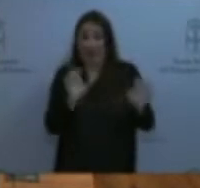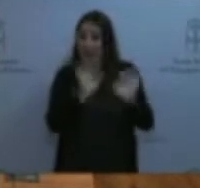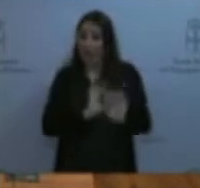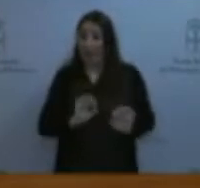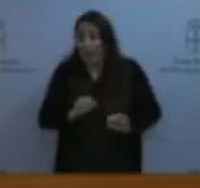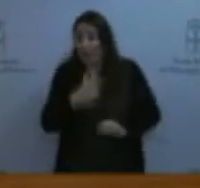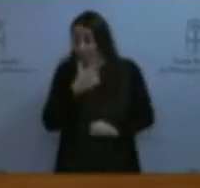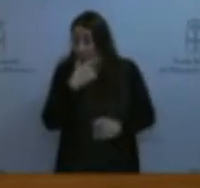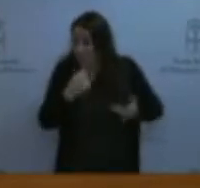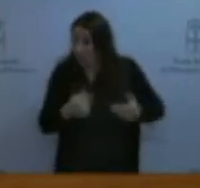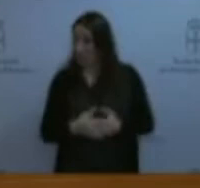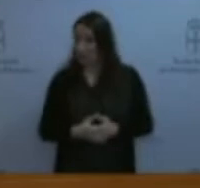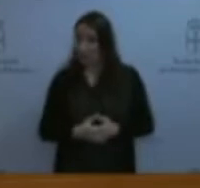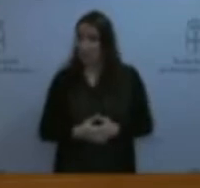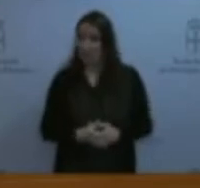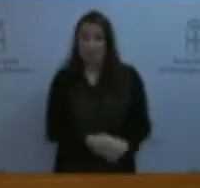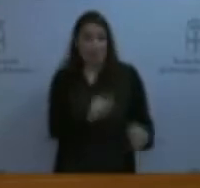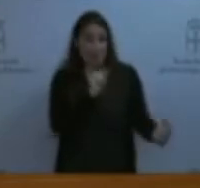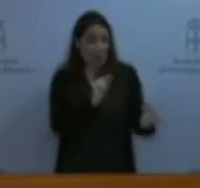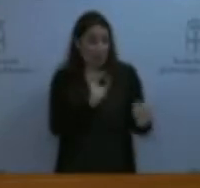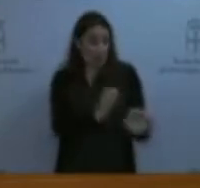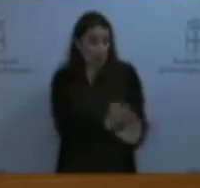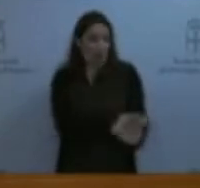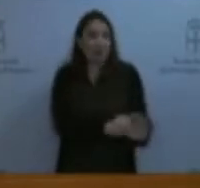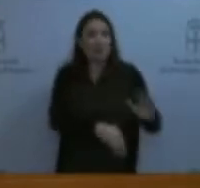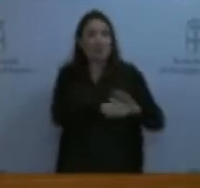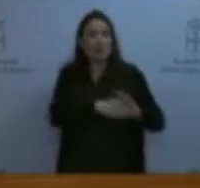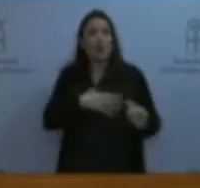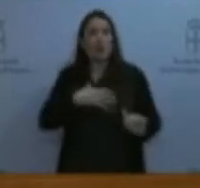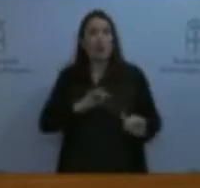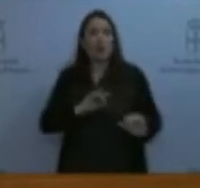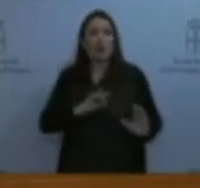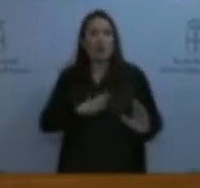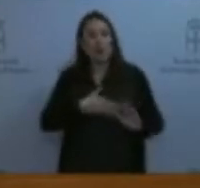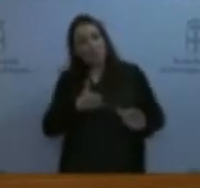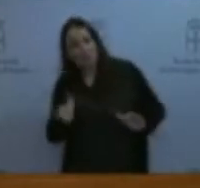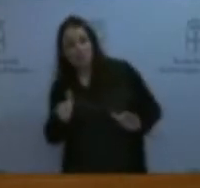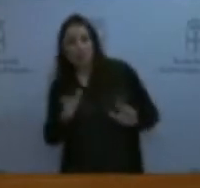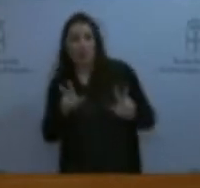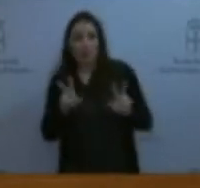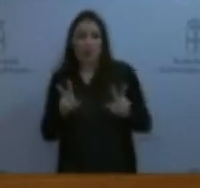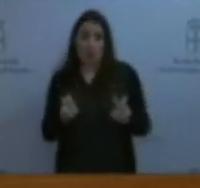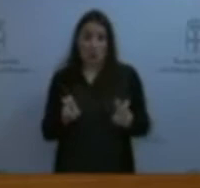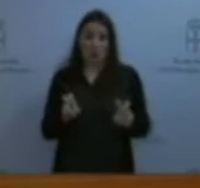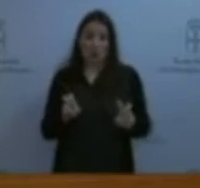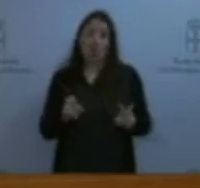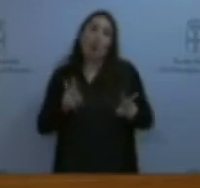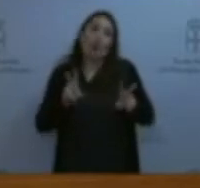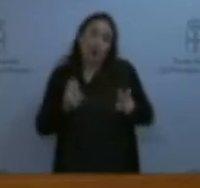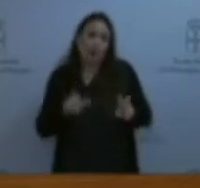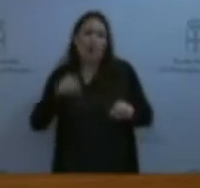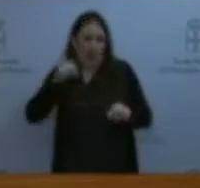podíamos seguir con el debate que se tuvo, pero vamos a abrir uno nuevo que a la vez es reiterativo dentro de esta